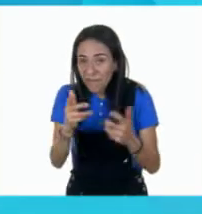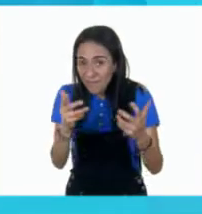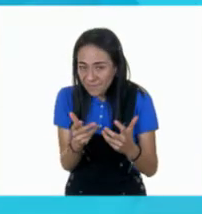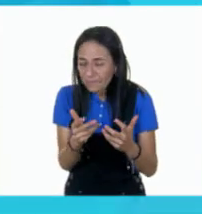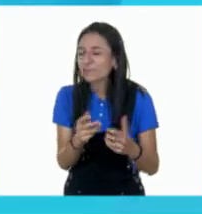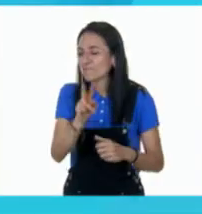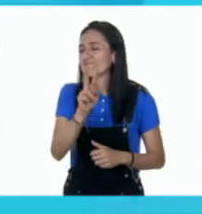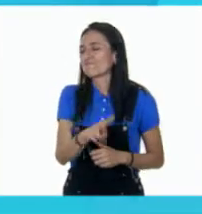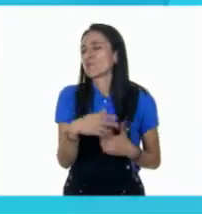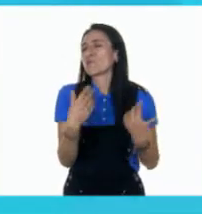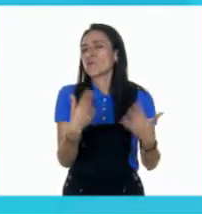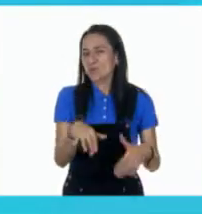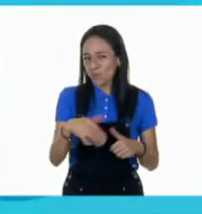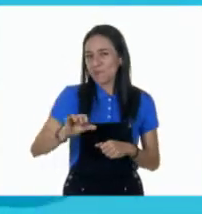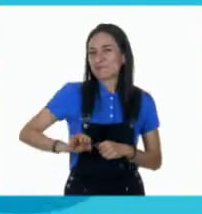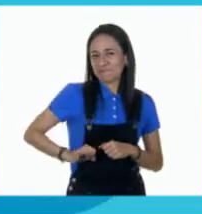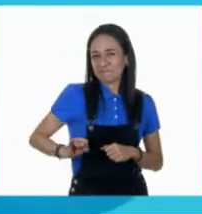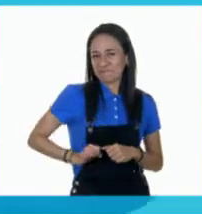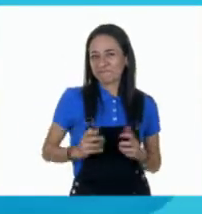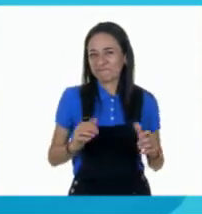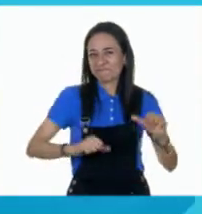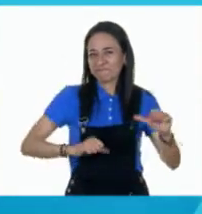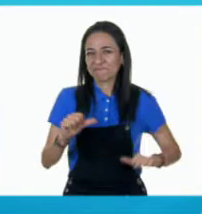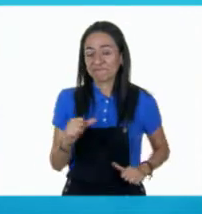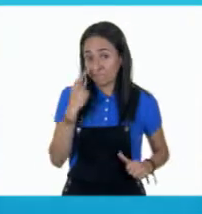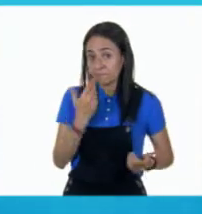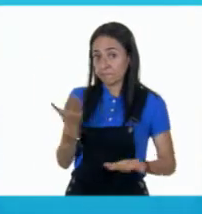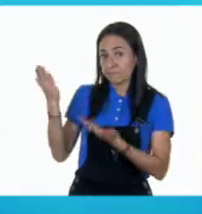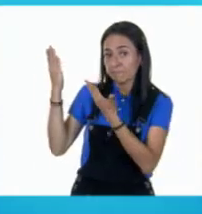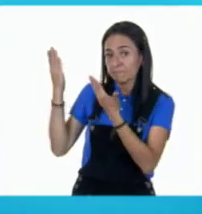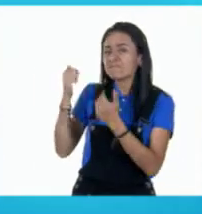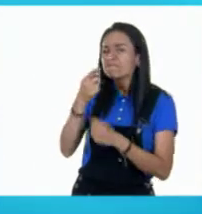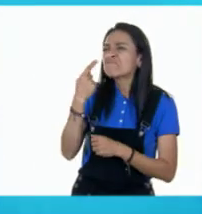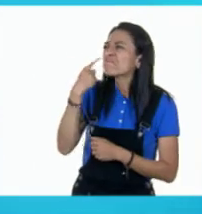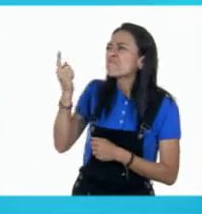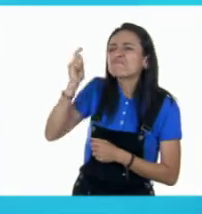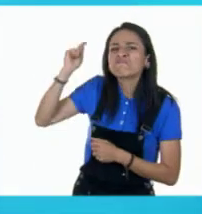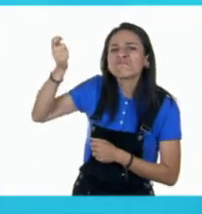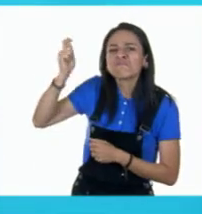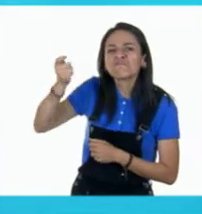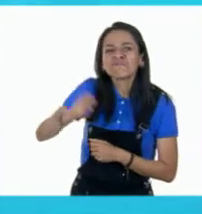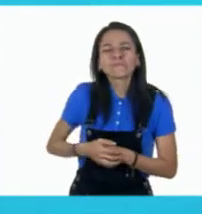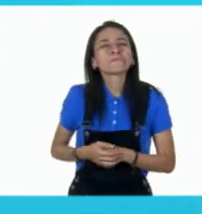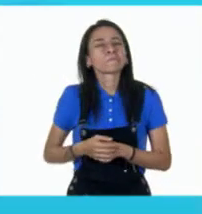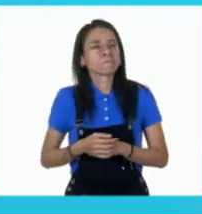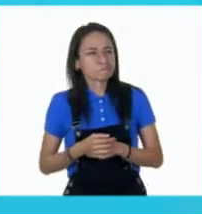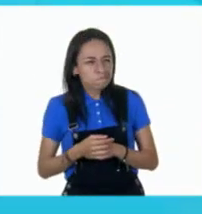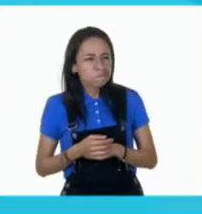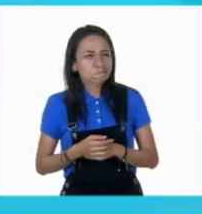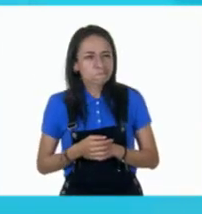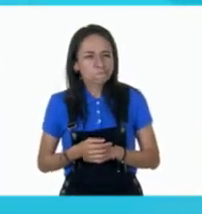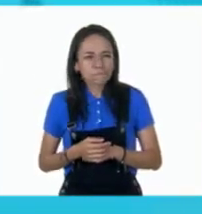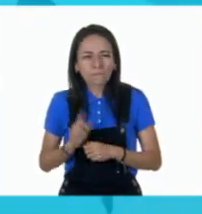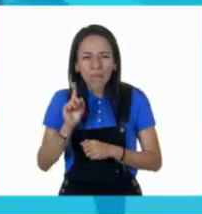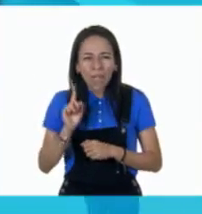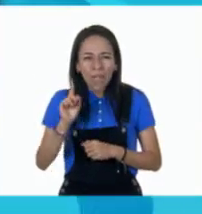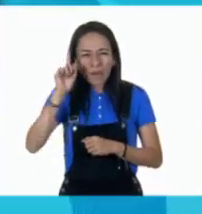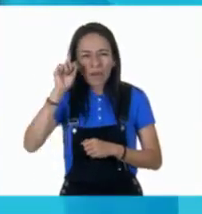parece perfecto. Mira, ya la tenemos en pantalla. Muy bien. ¿Qué es lo que observas? A ver, en la primera imagen, del lado izquierdo,